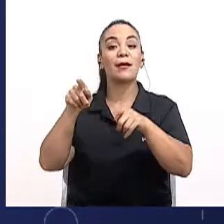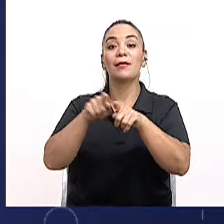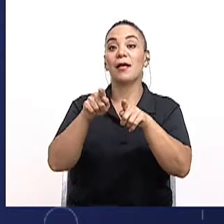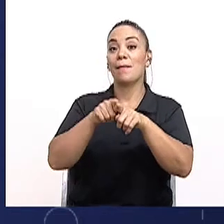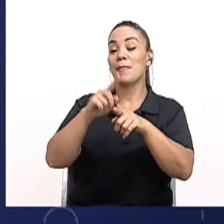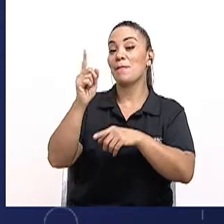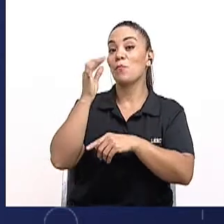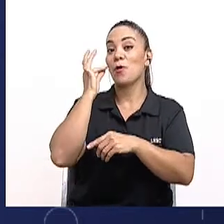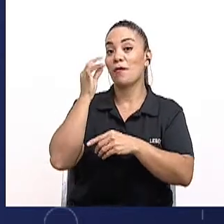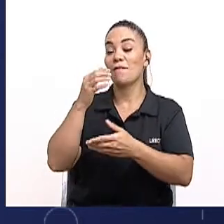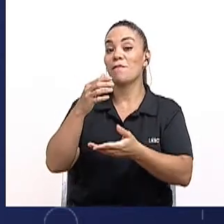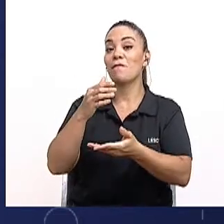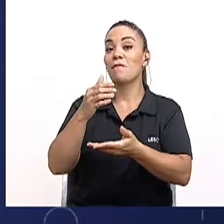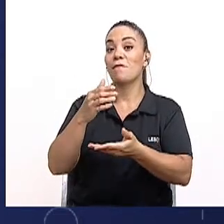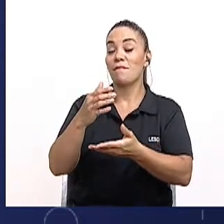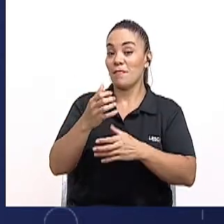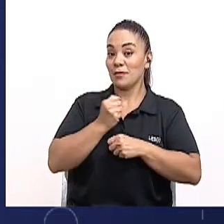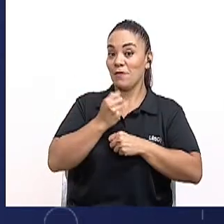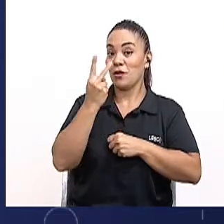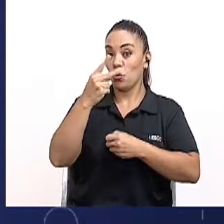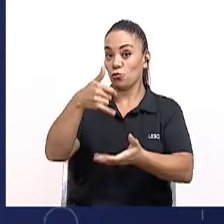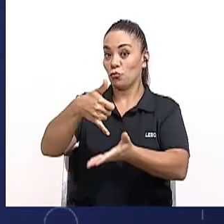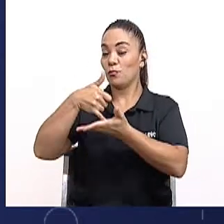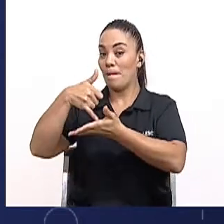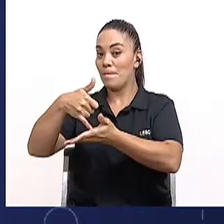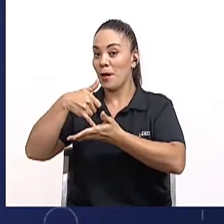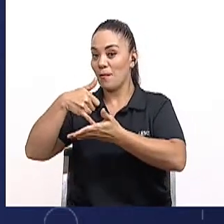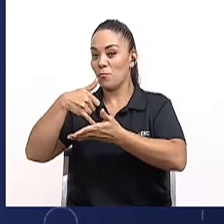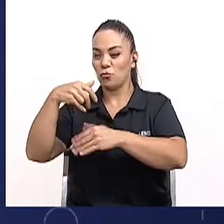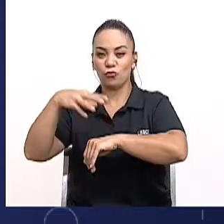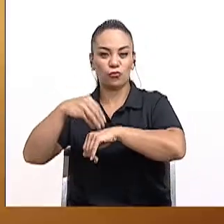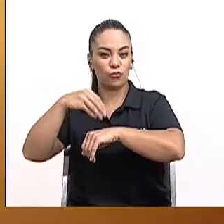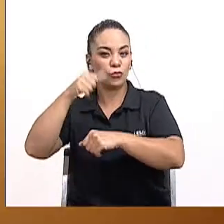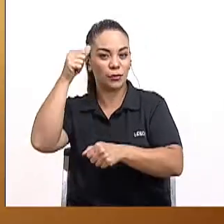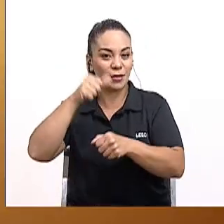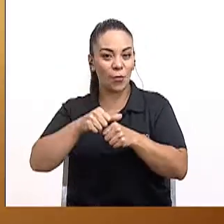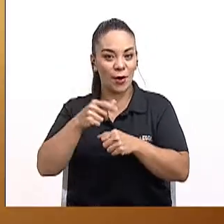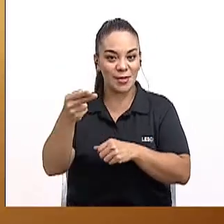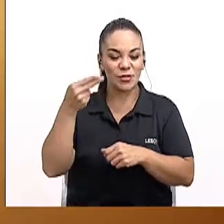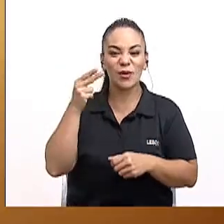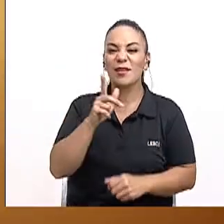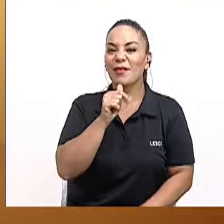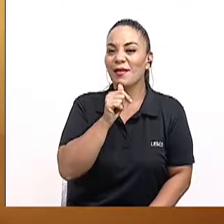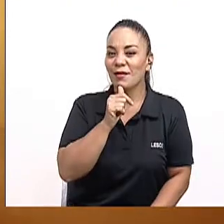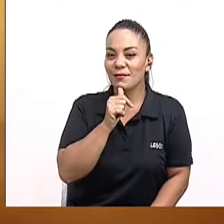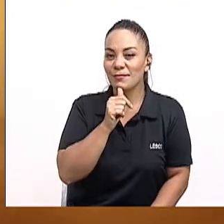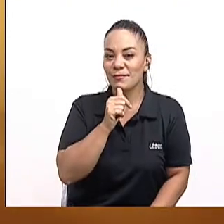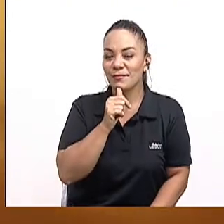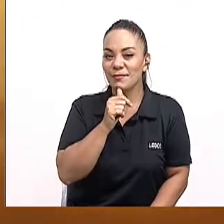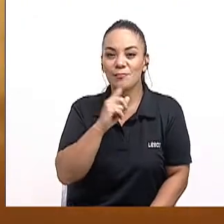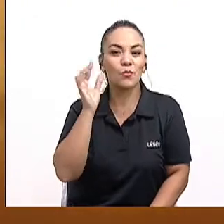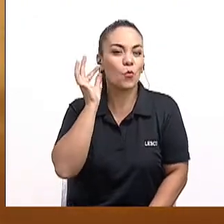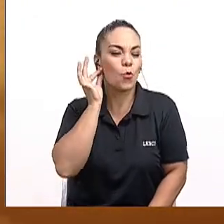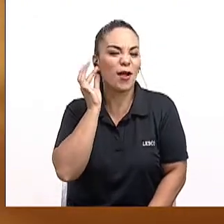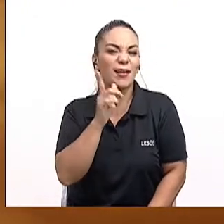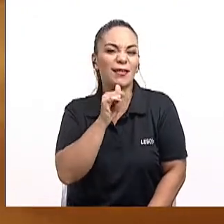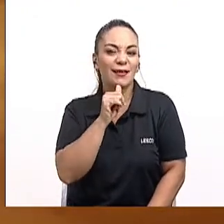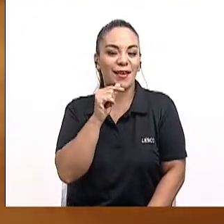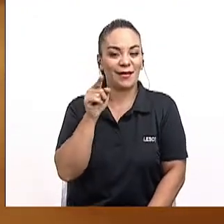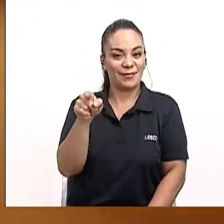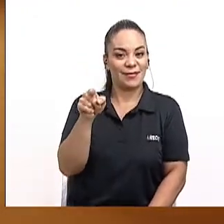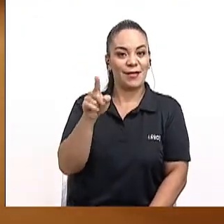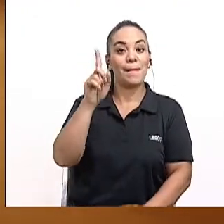2 premios Nobel. ¿Se acuerdan de esa historia? ¿Quién fue esa mujer que